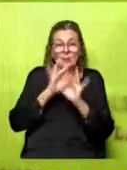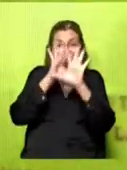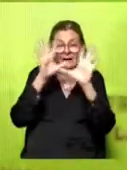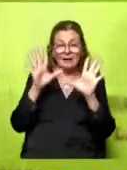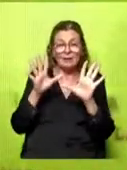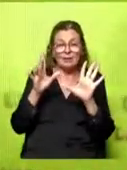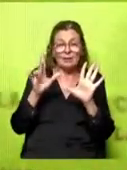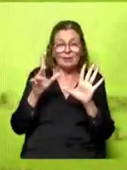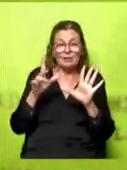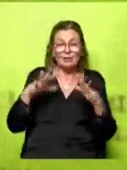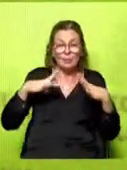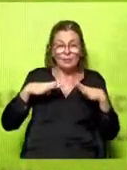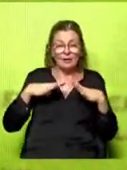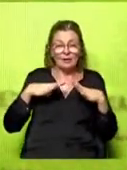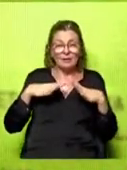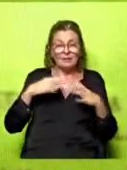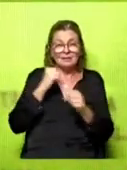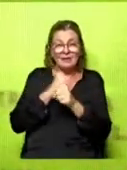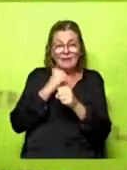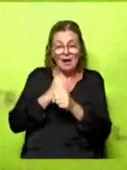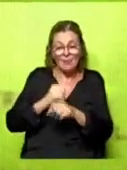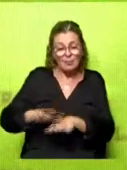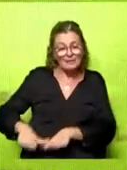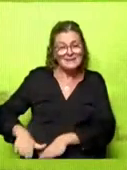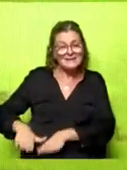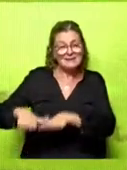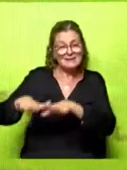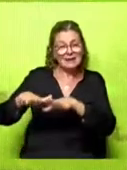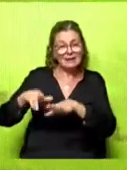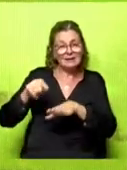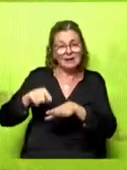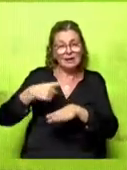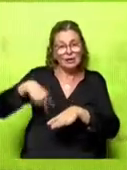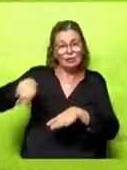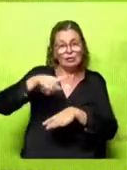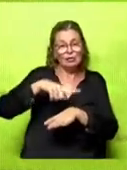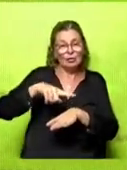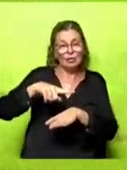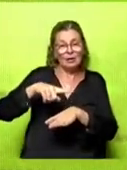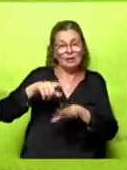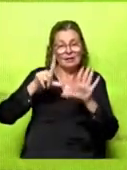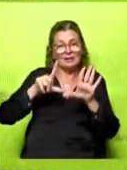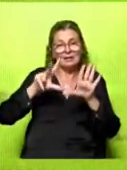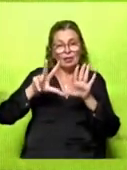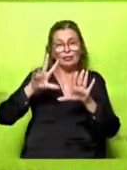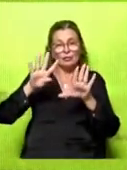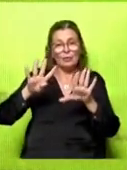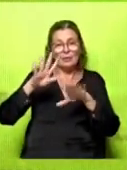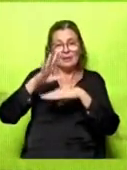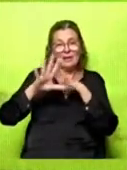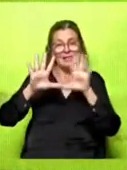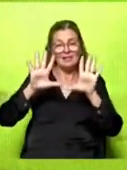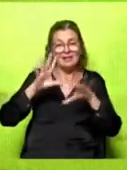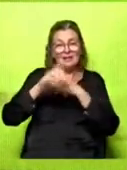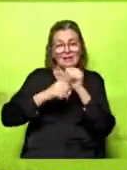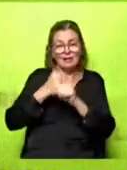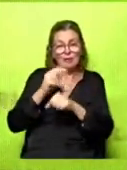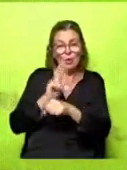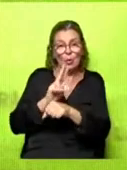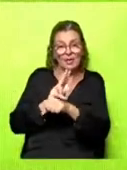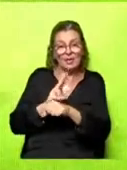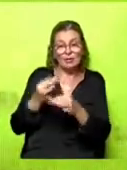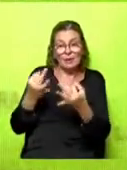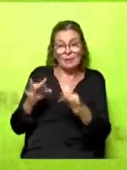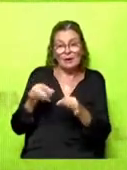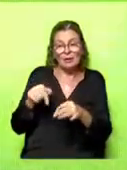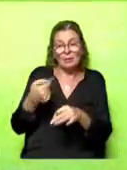no somos vagas, trabajamos desde la infancia. Y ahí todas desde los 7, 8, 9, 10 años cuidando hermanos, después a